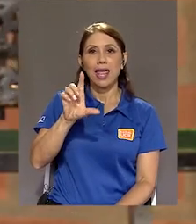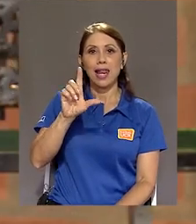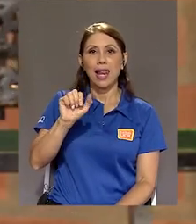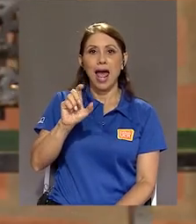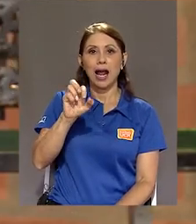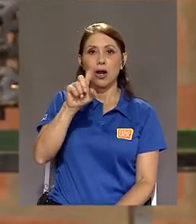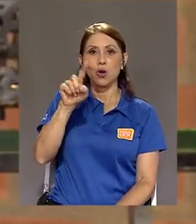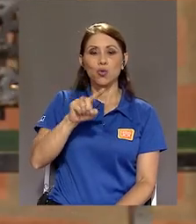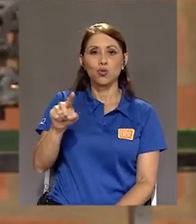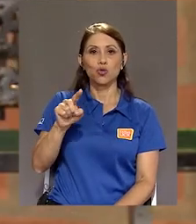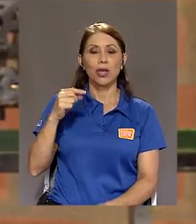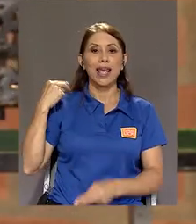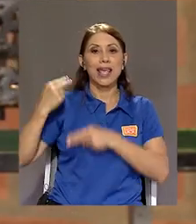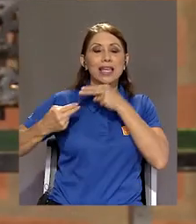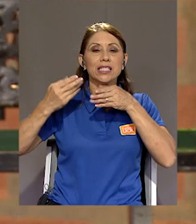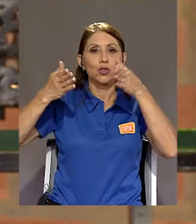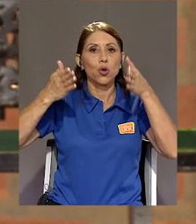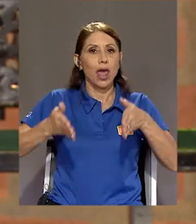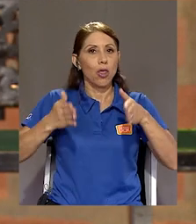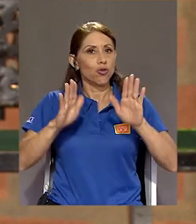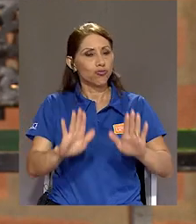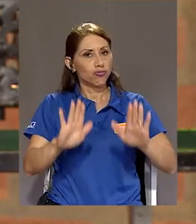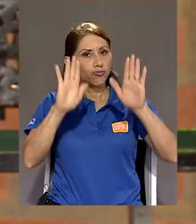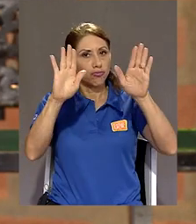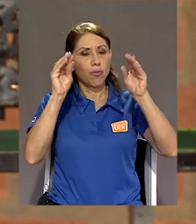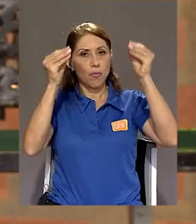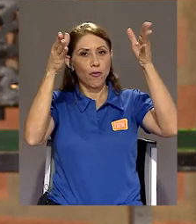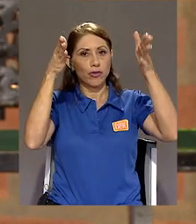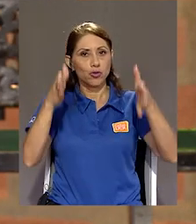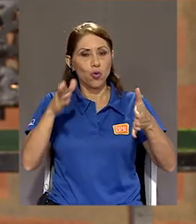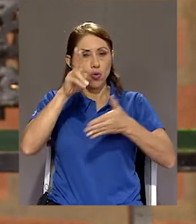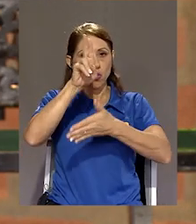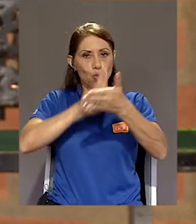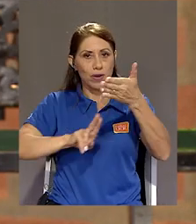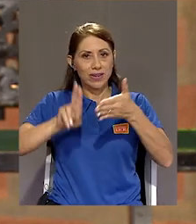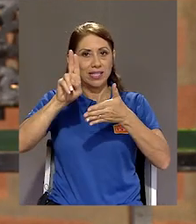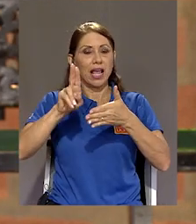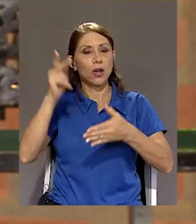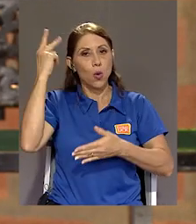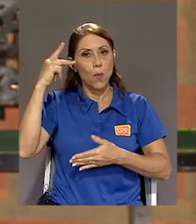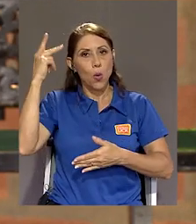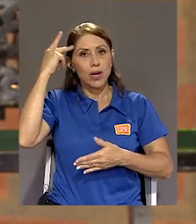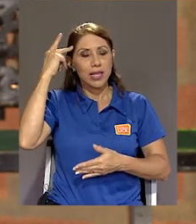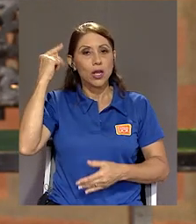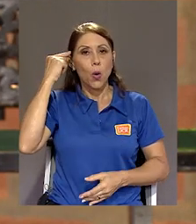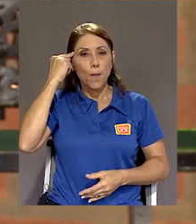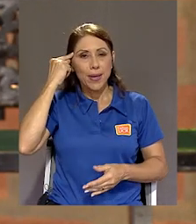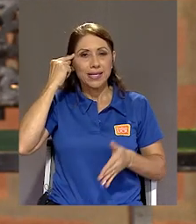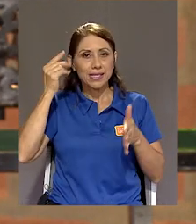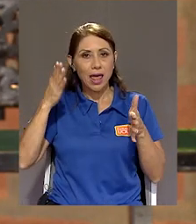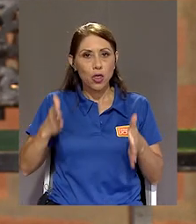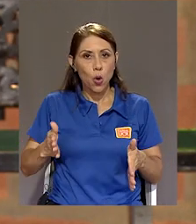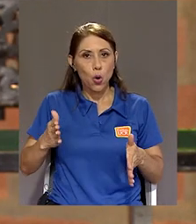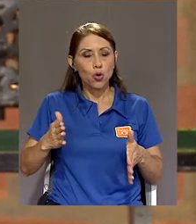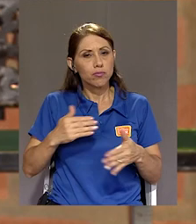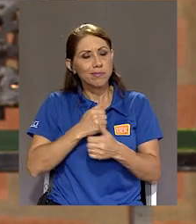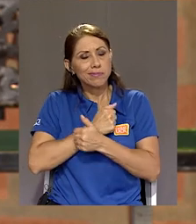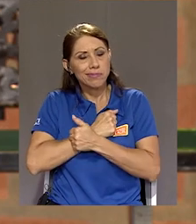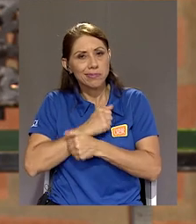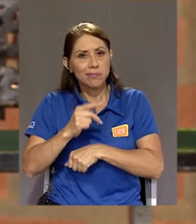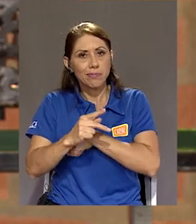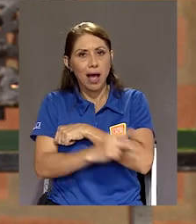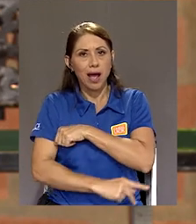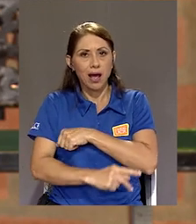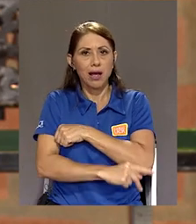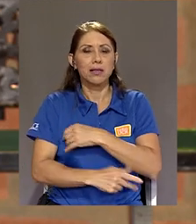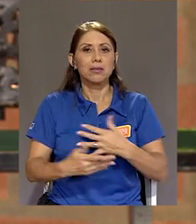historiador, ilustre, profesor universitario, político, pensador, patriota,